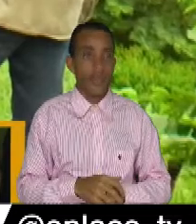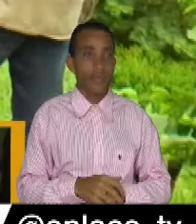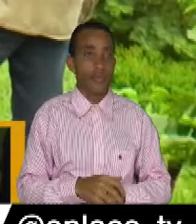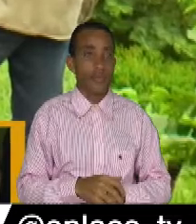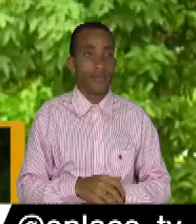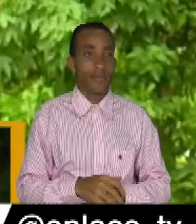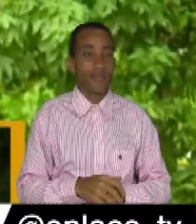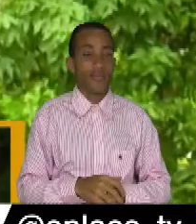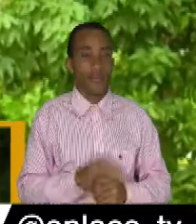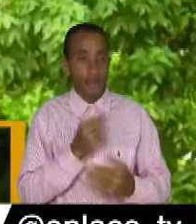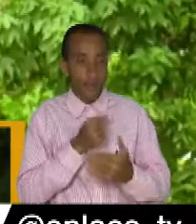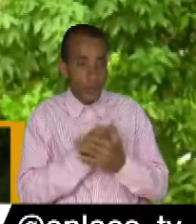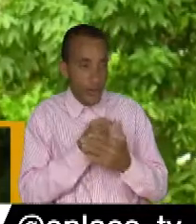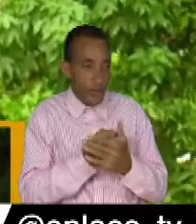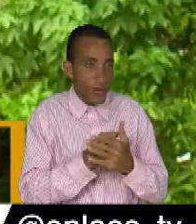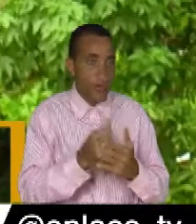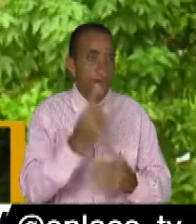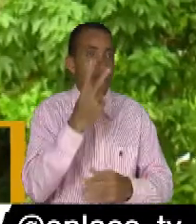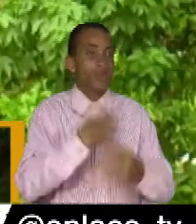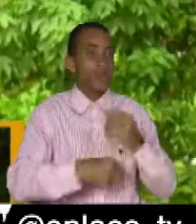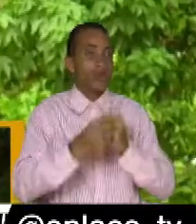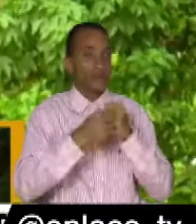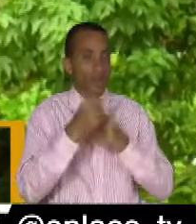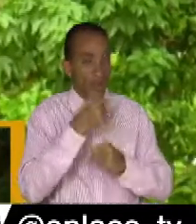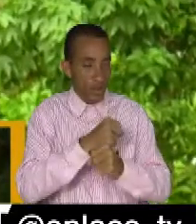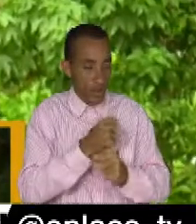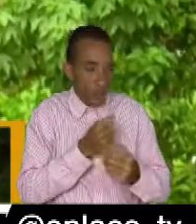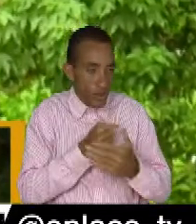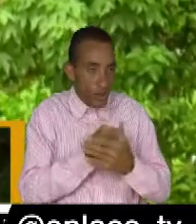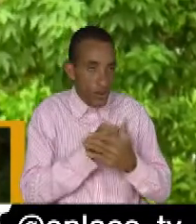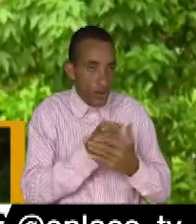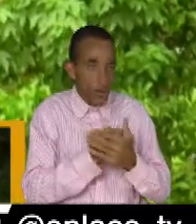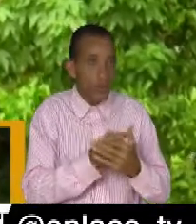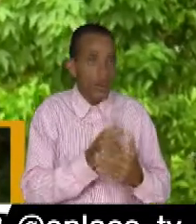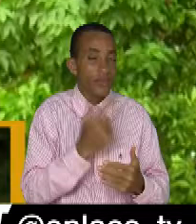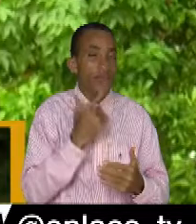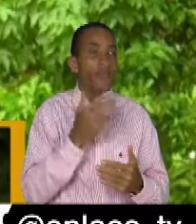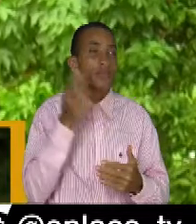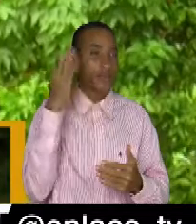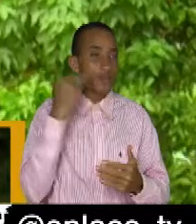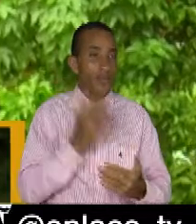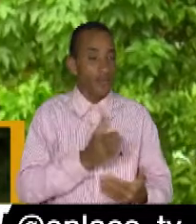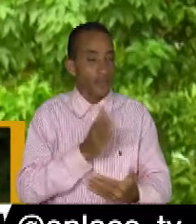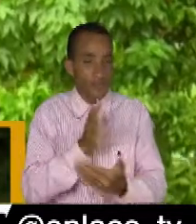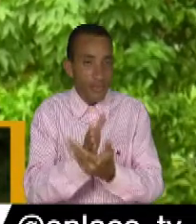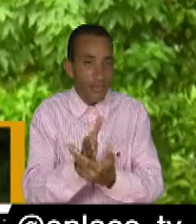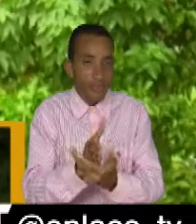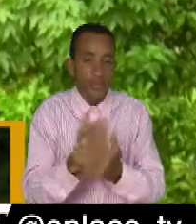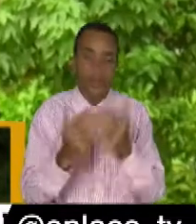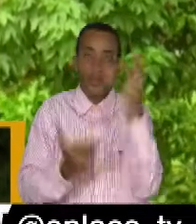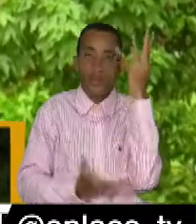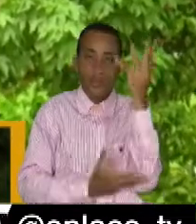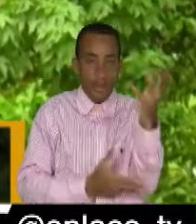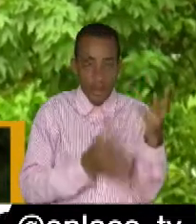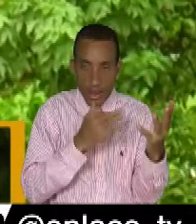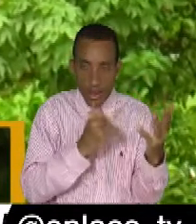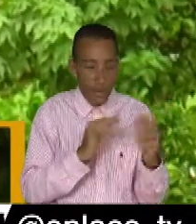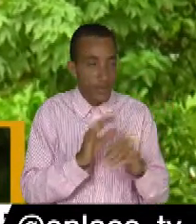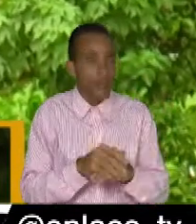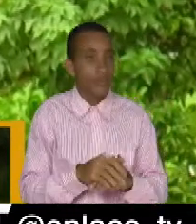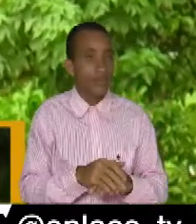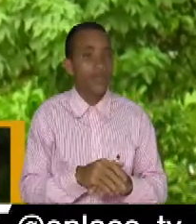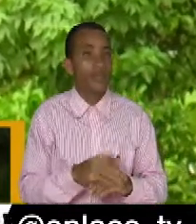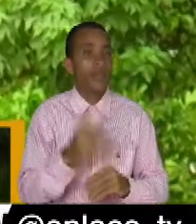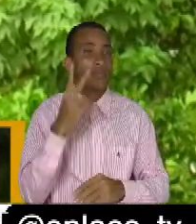Hice la gestión hace 2 años sobre el asunto de que vinieran a mochar esos palos y no habían hecho conocimiento de esos palos.